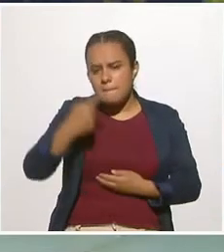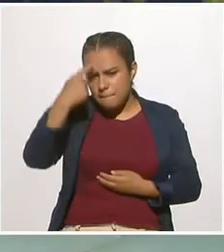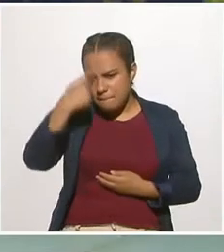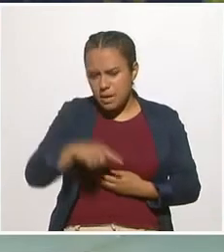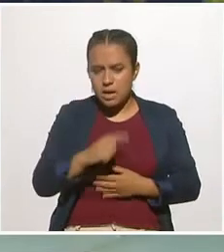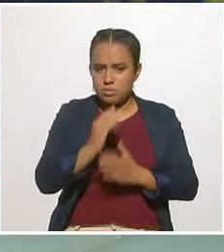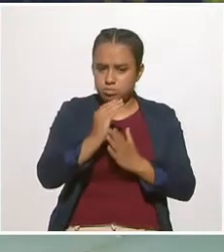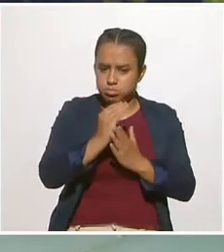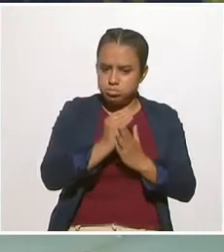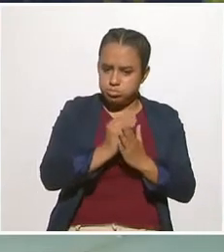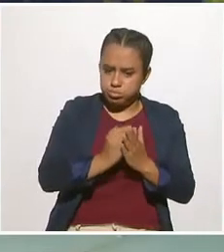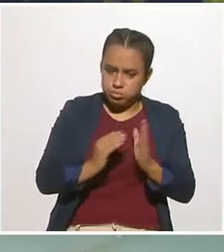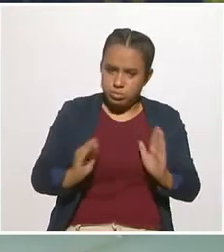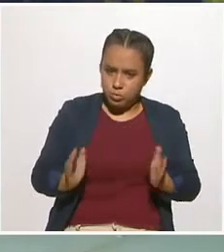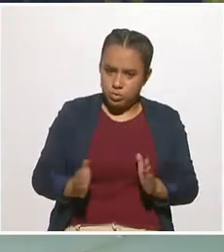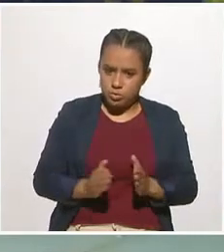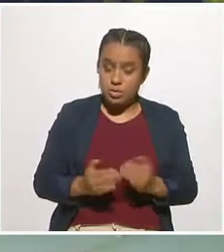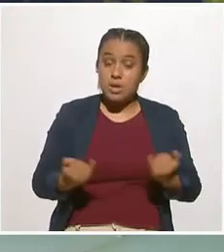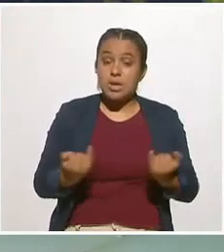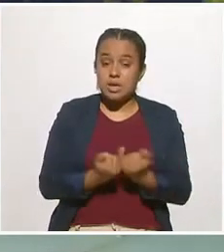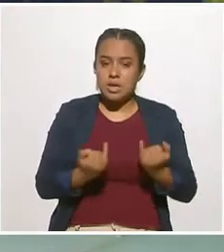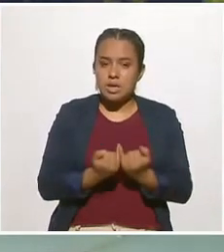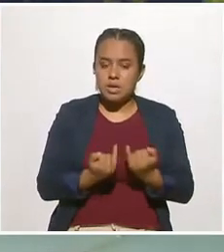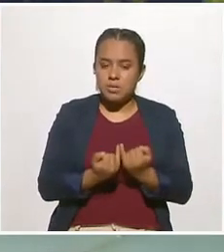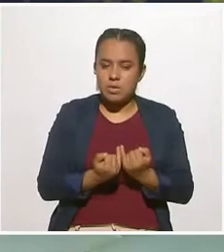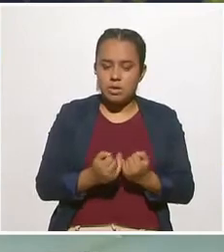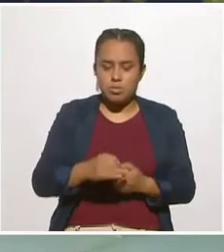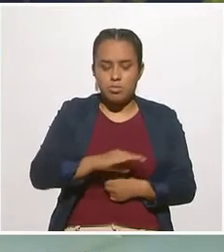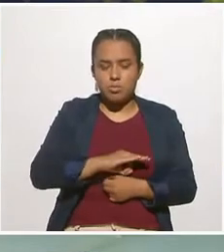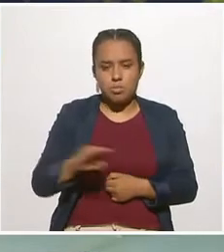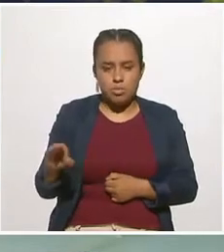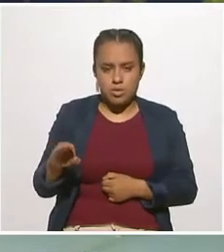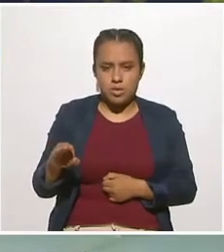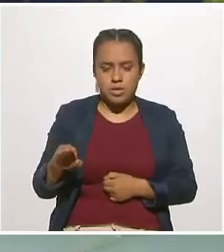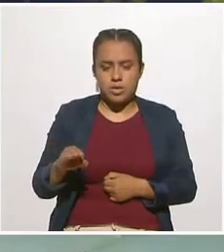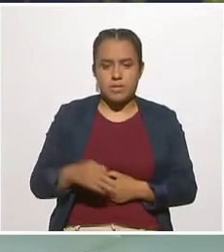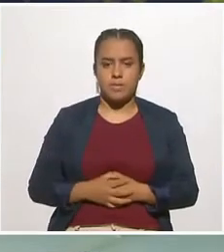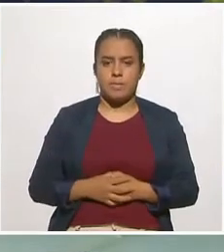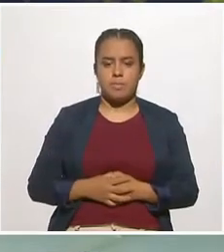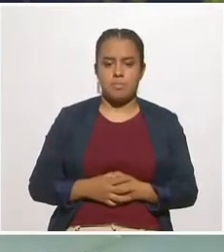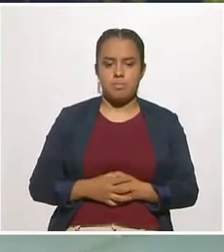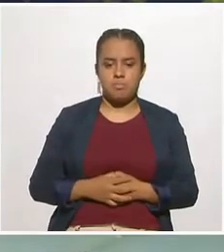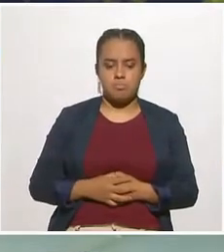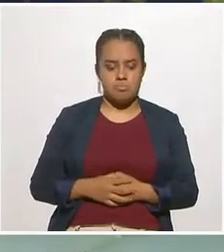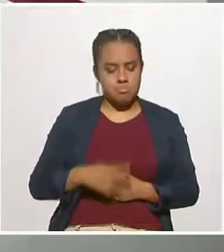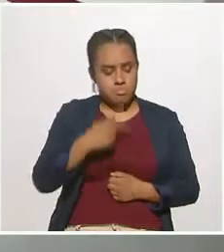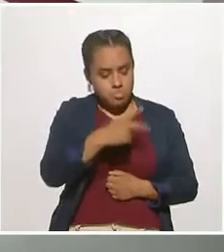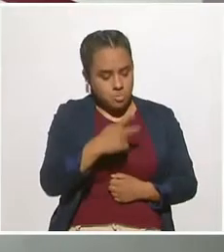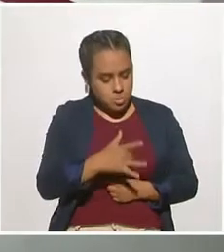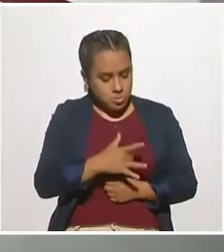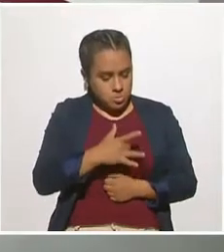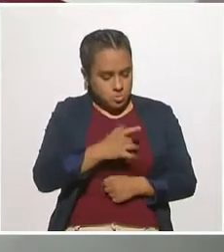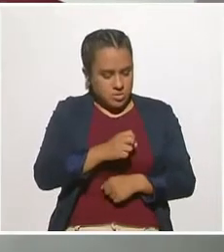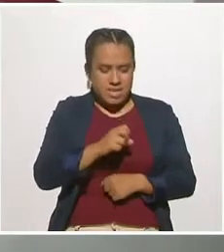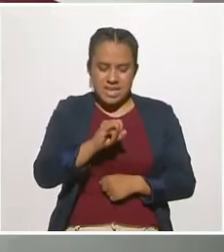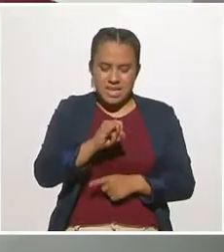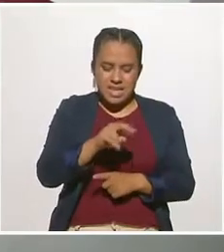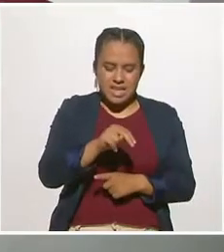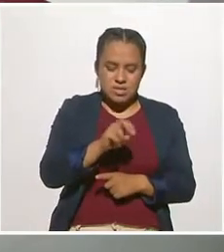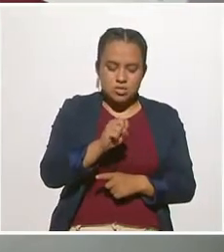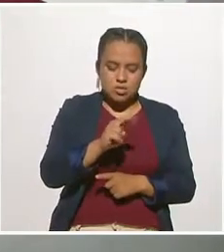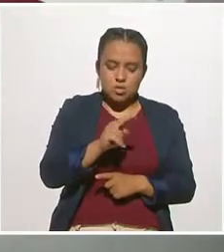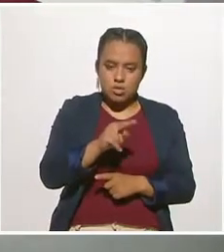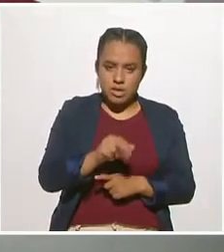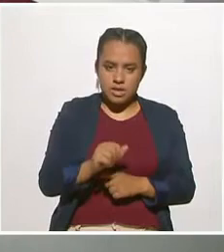y empezar a trabajar con la cuestión de mejorar la sensibilidad a la insulina, o sea, el uso de mi cuerpo, de mi